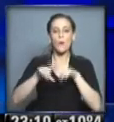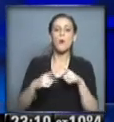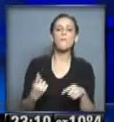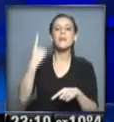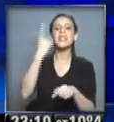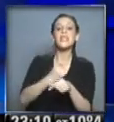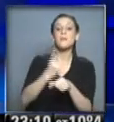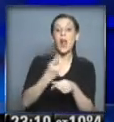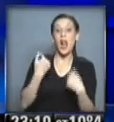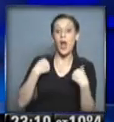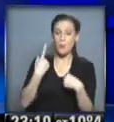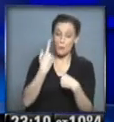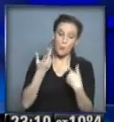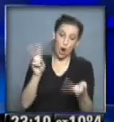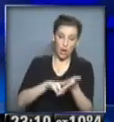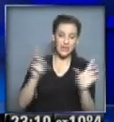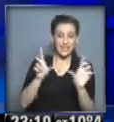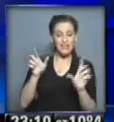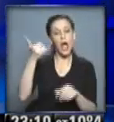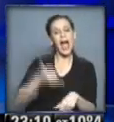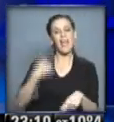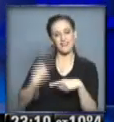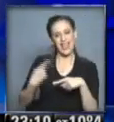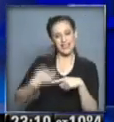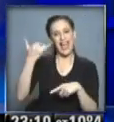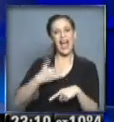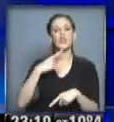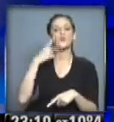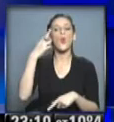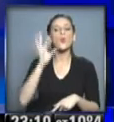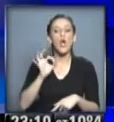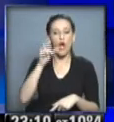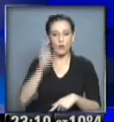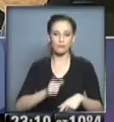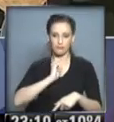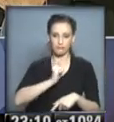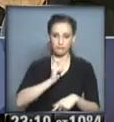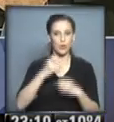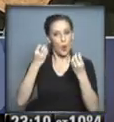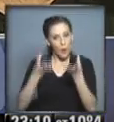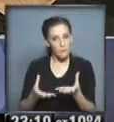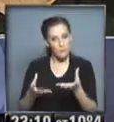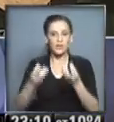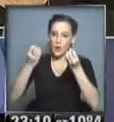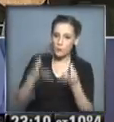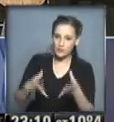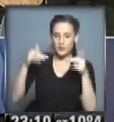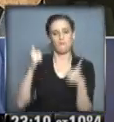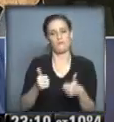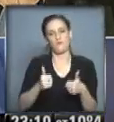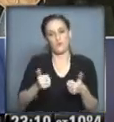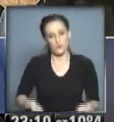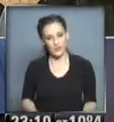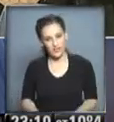brindar a festejar y así donde hay un festejo está el turco salins al turco cómo está todo por ahí maravillosamente la